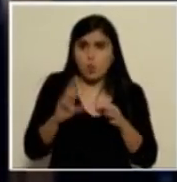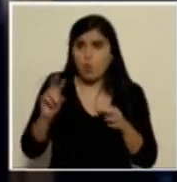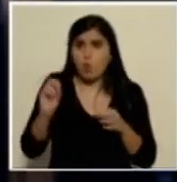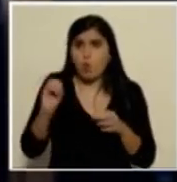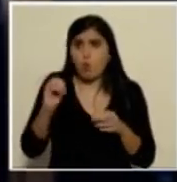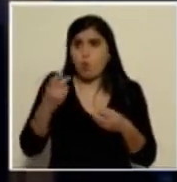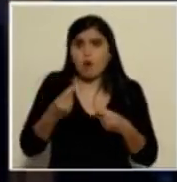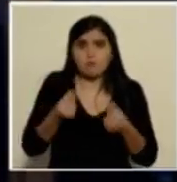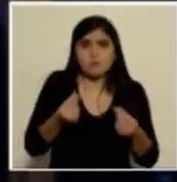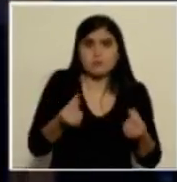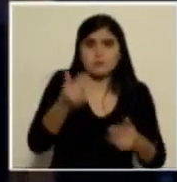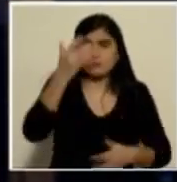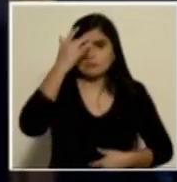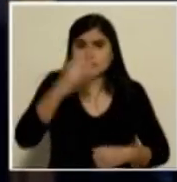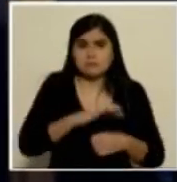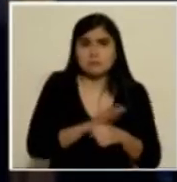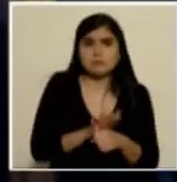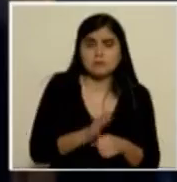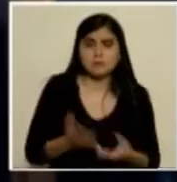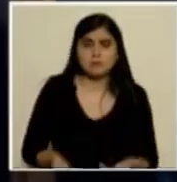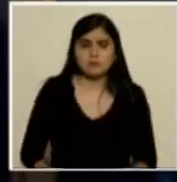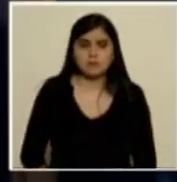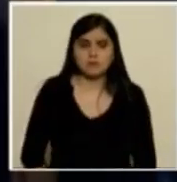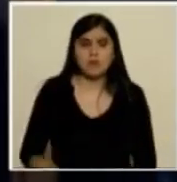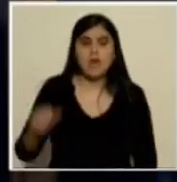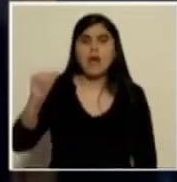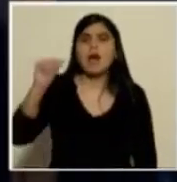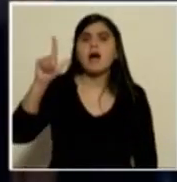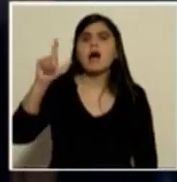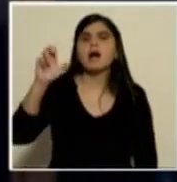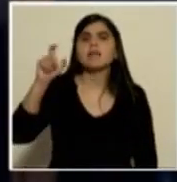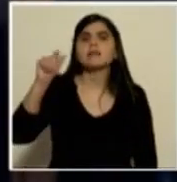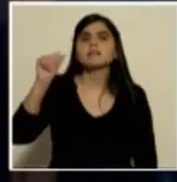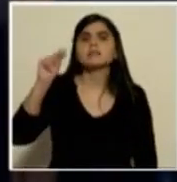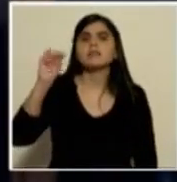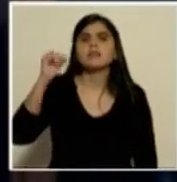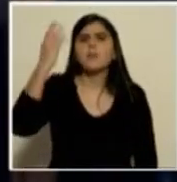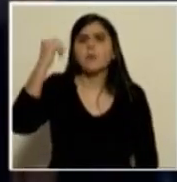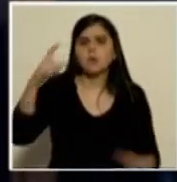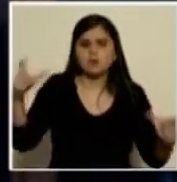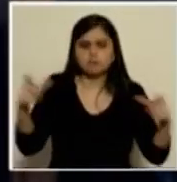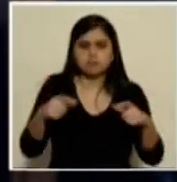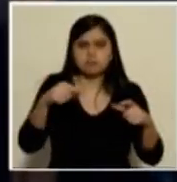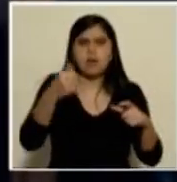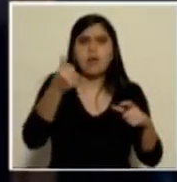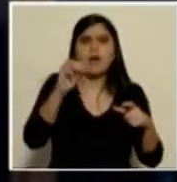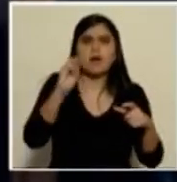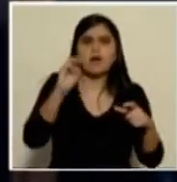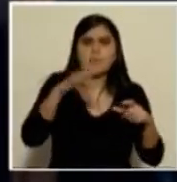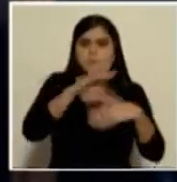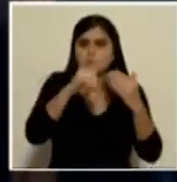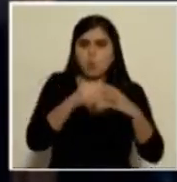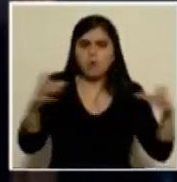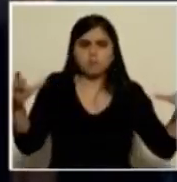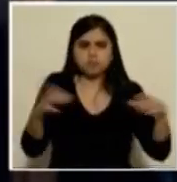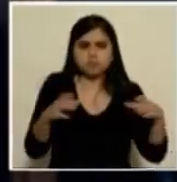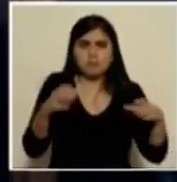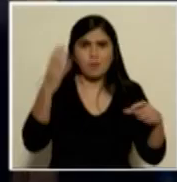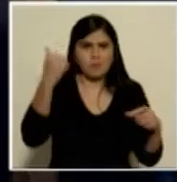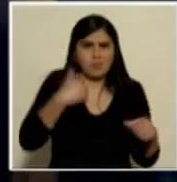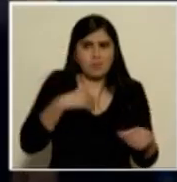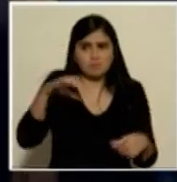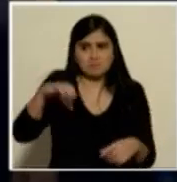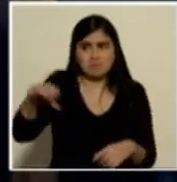aceleración con los contagios? Y si don Alexander nos puede precisar nada más, ¿por qué es toda la GAM la que meten a la alerta naranja? Porque si bien tenemos cantones como San